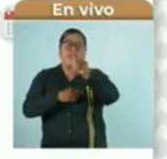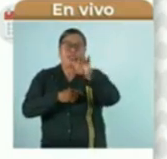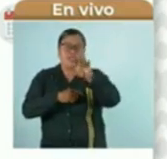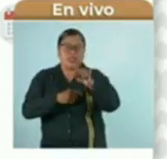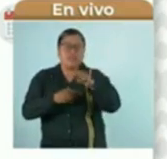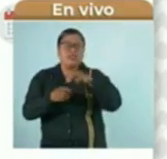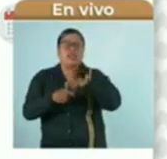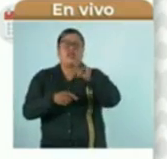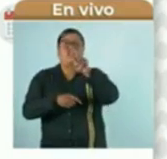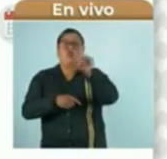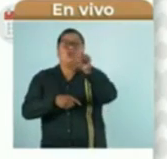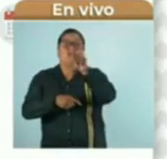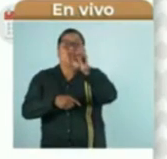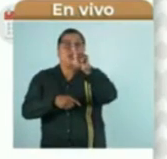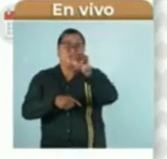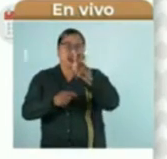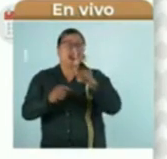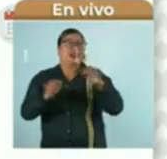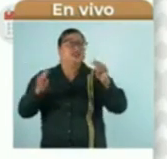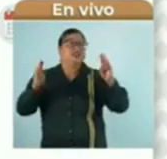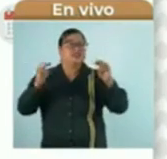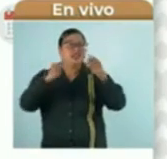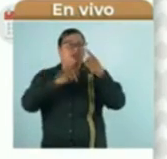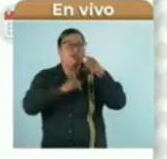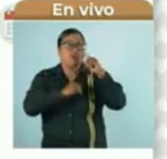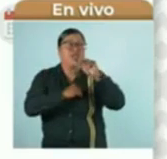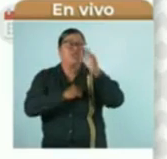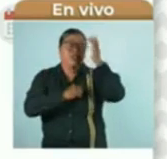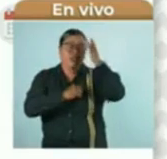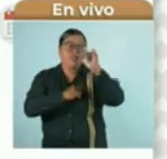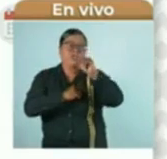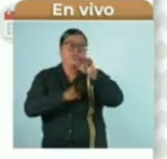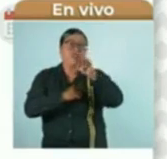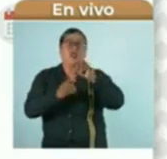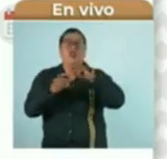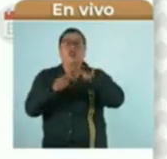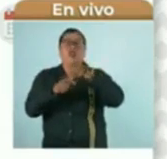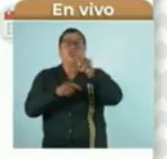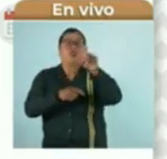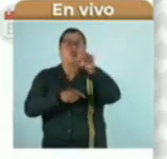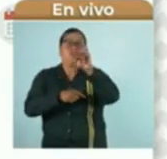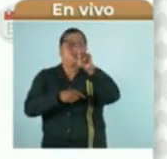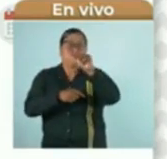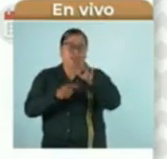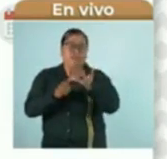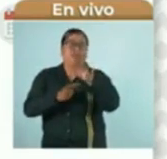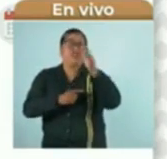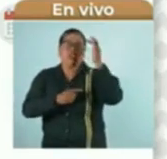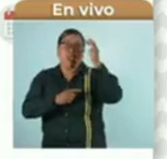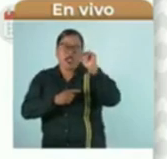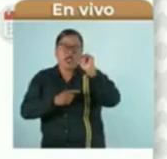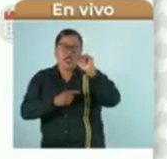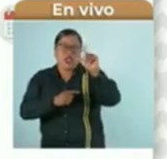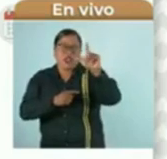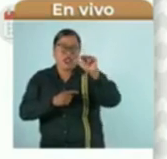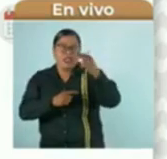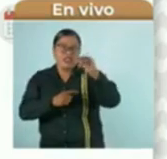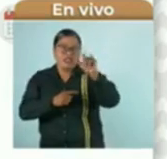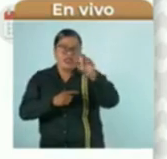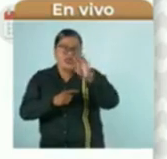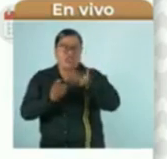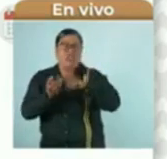usila el cerro mirador y San Isidro lagunas también de usila Asunción la chicila con San Francisco yovego